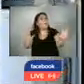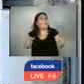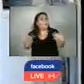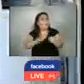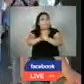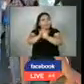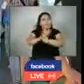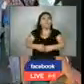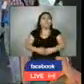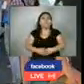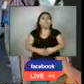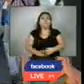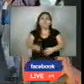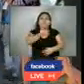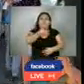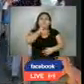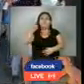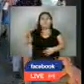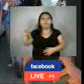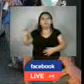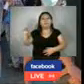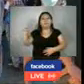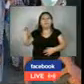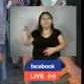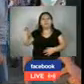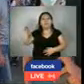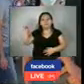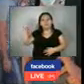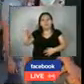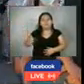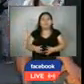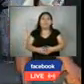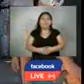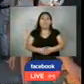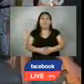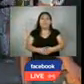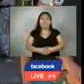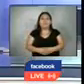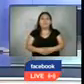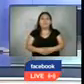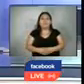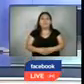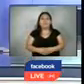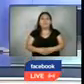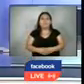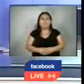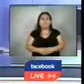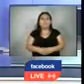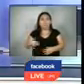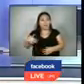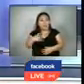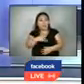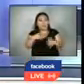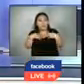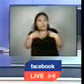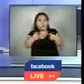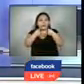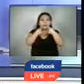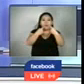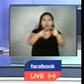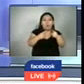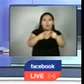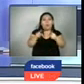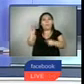coronavirus. Este es un informe de Dani Guarita para Noticiero Hechos. Y el Ministerio de Salud informó que